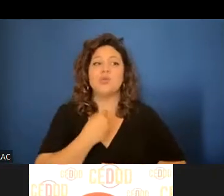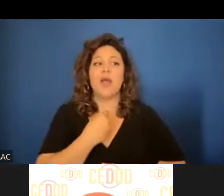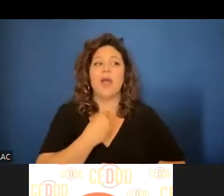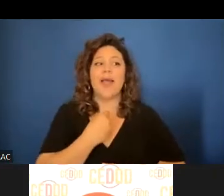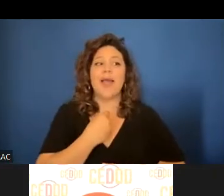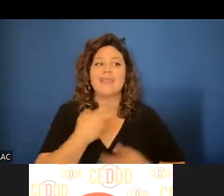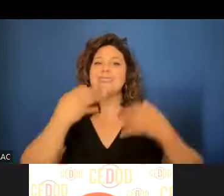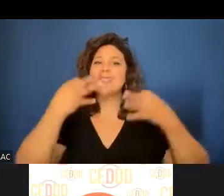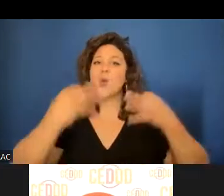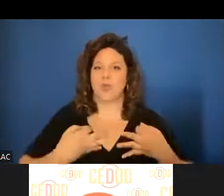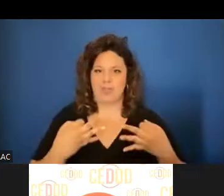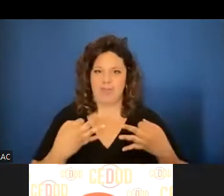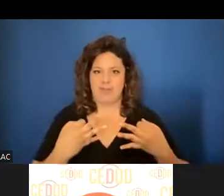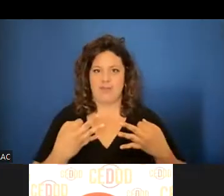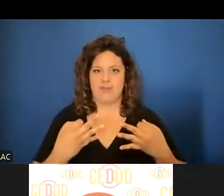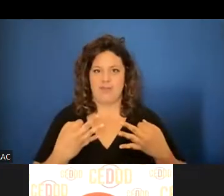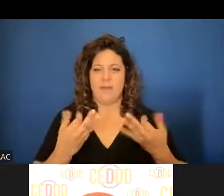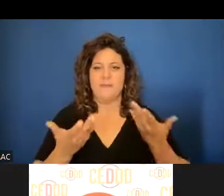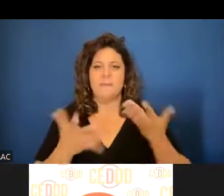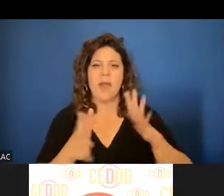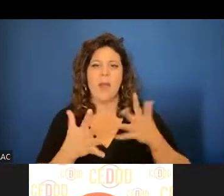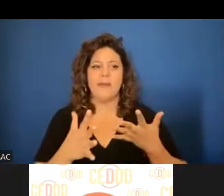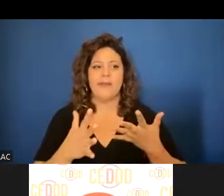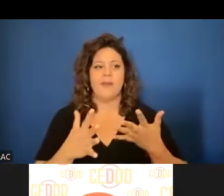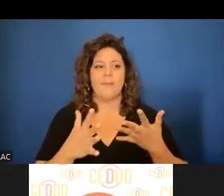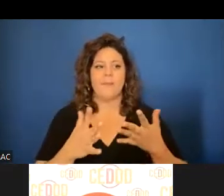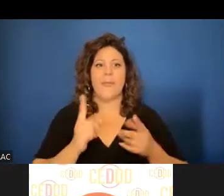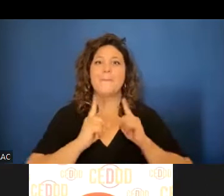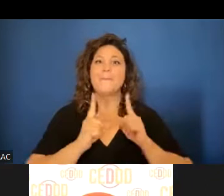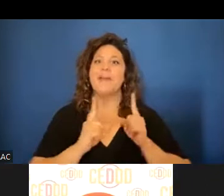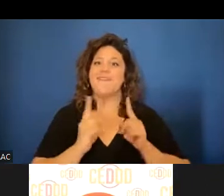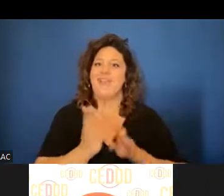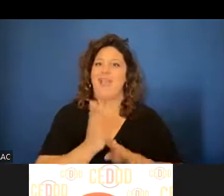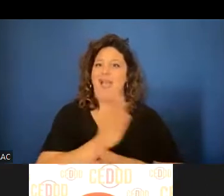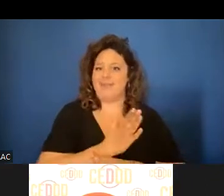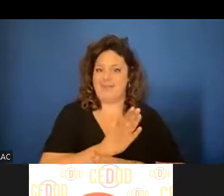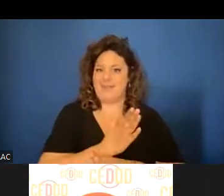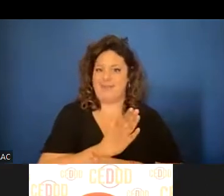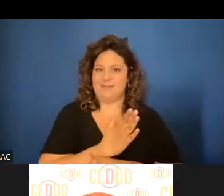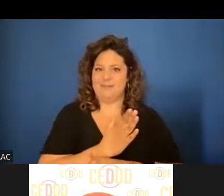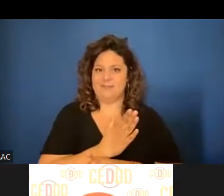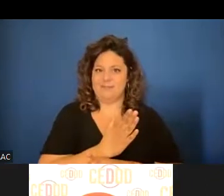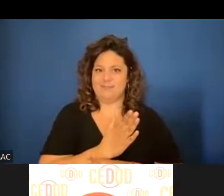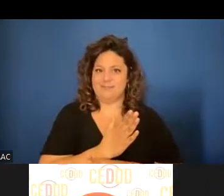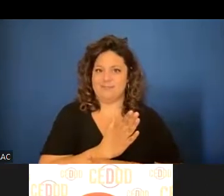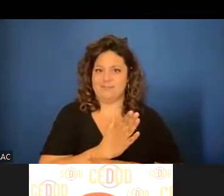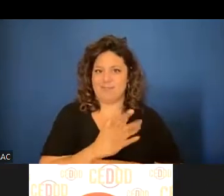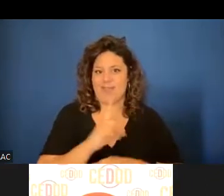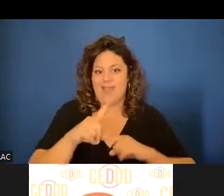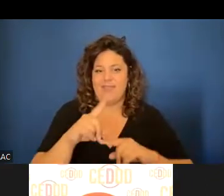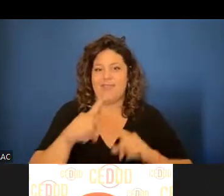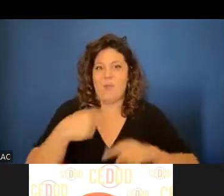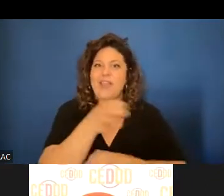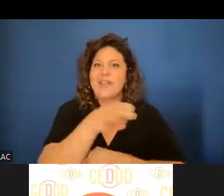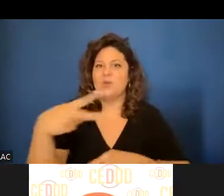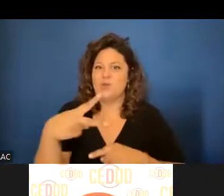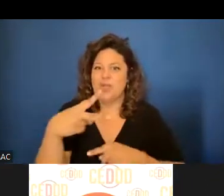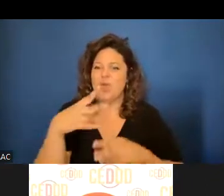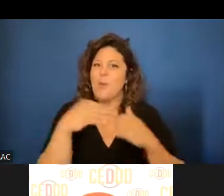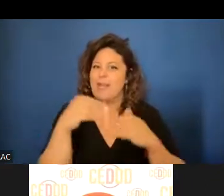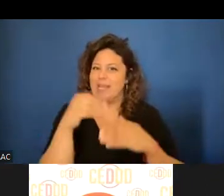comentado en el tema laboral, ¿crees que esta ley puede ser positiva o mejorar la situación del empleo para las personas